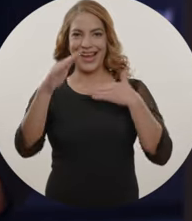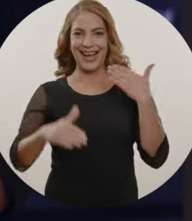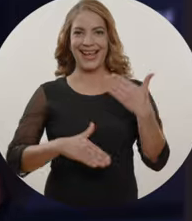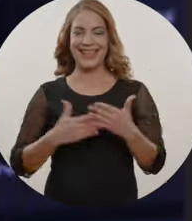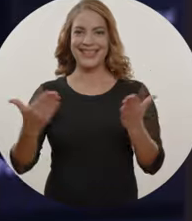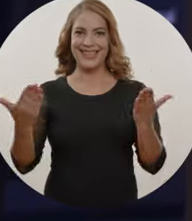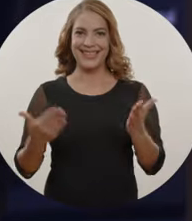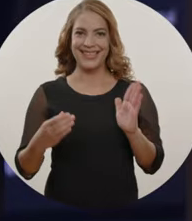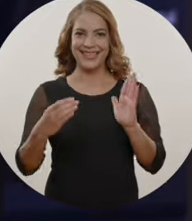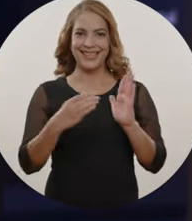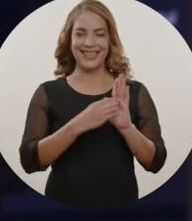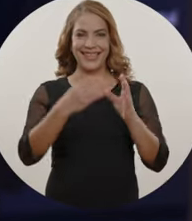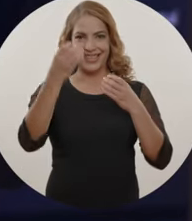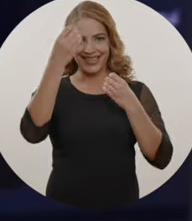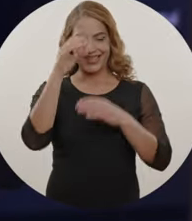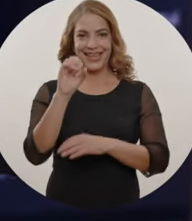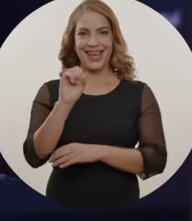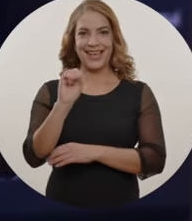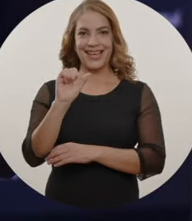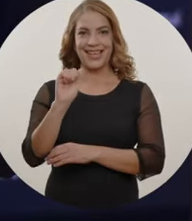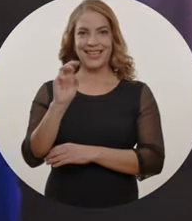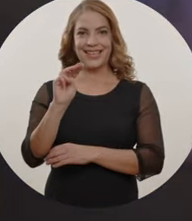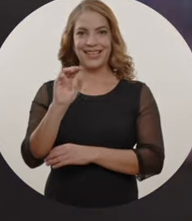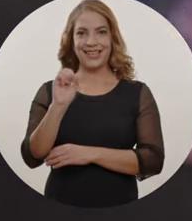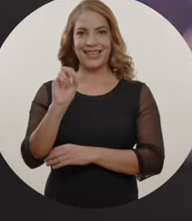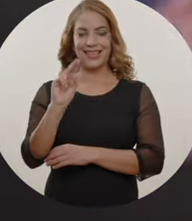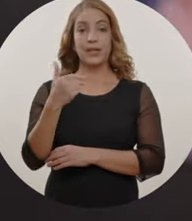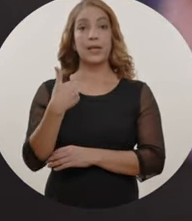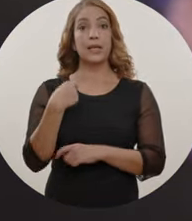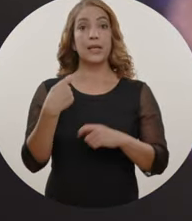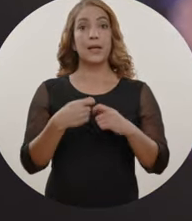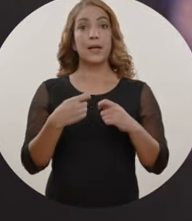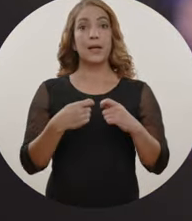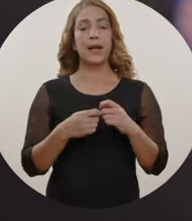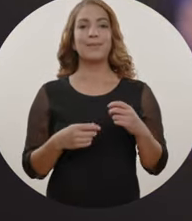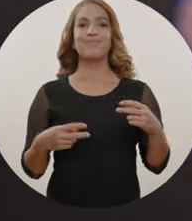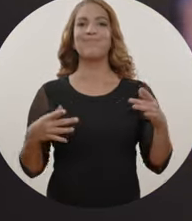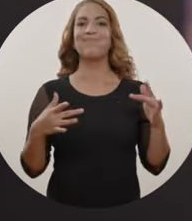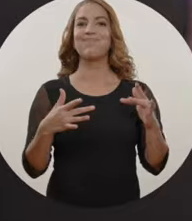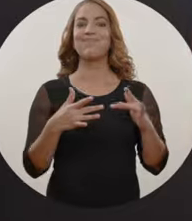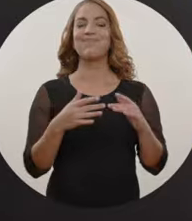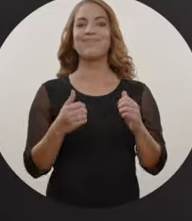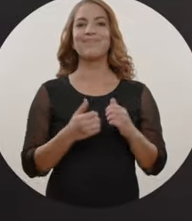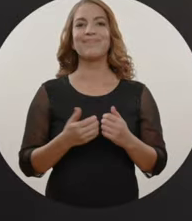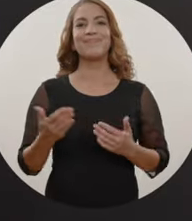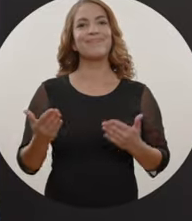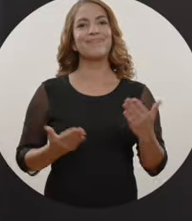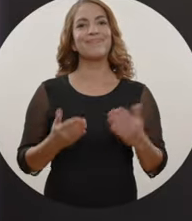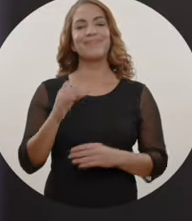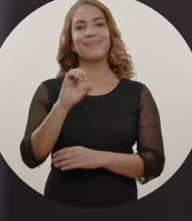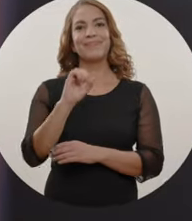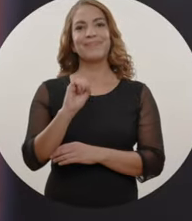Hola a todos. Bienvenidos a Cápsulas Informativas Samsung. Cuando se presentan problemas de conexión con los servidores de